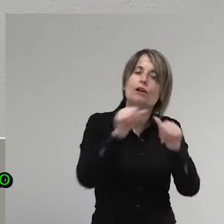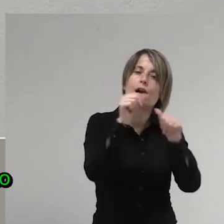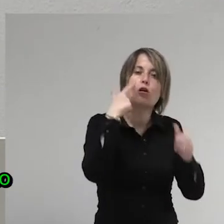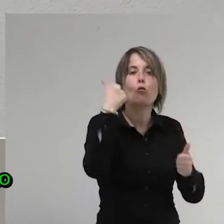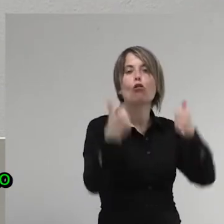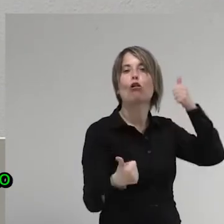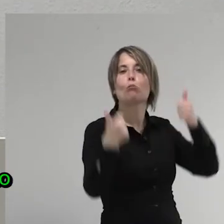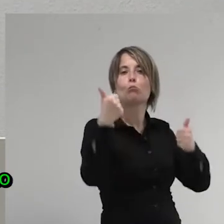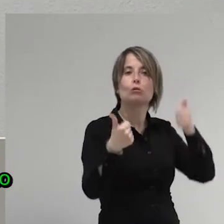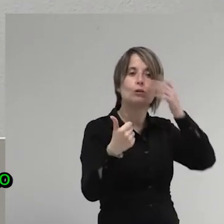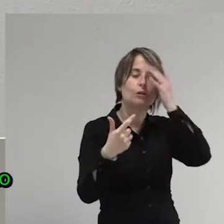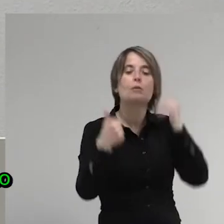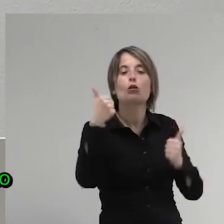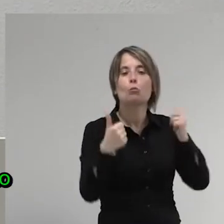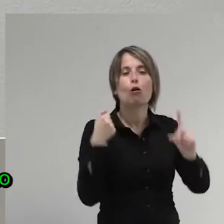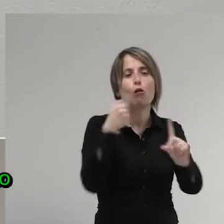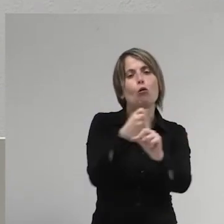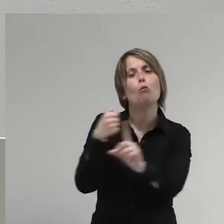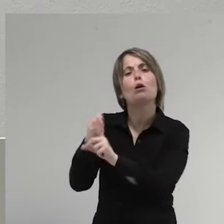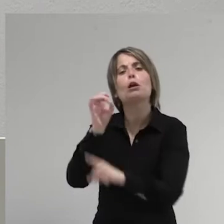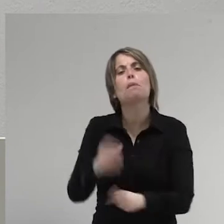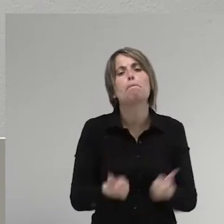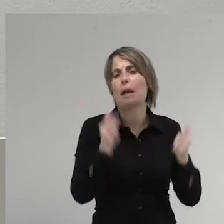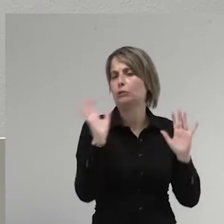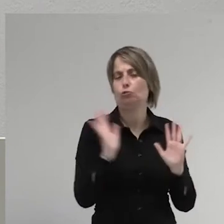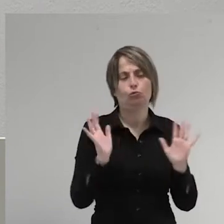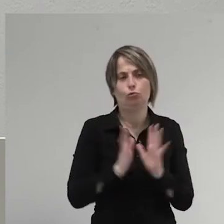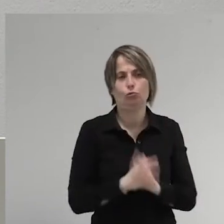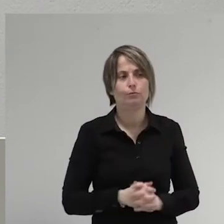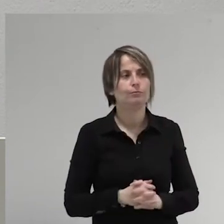campeonato de opresiones, ni mucho menos.